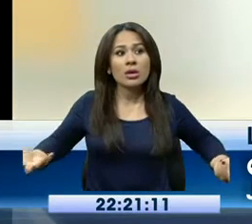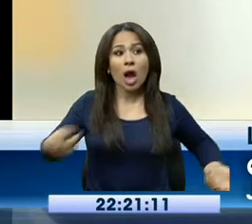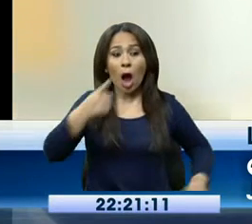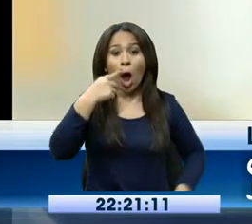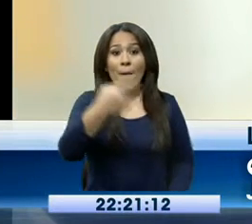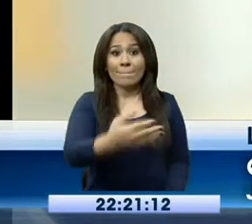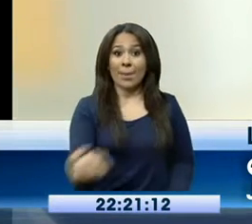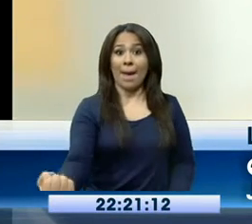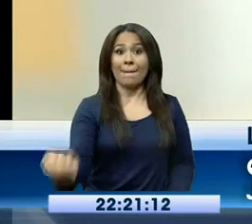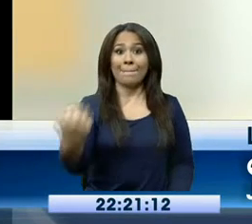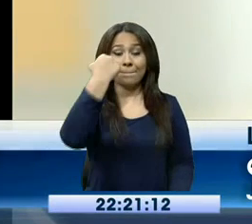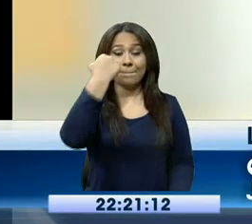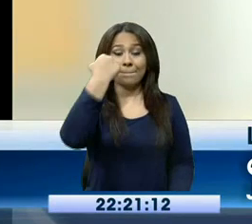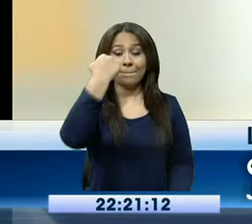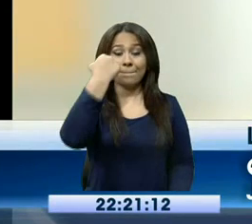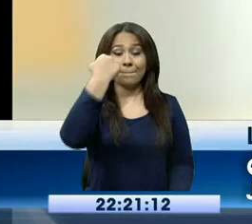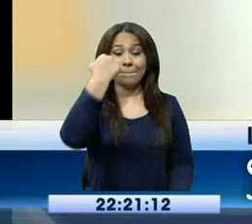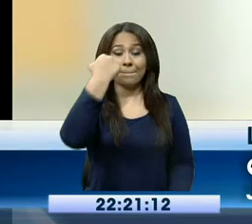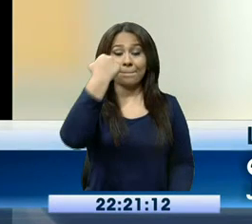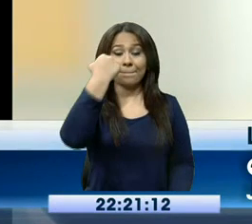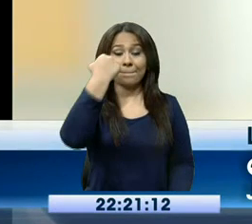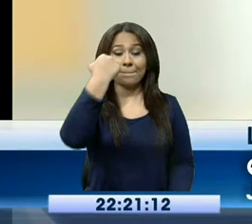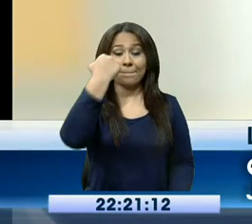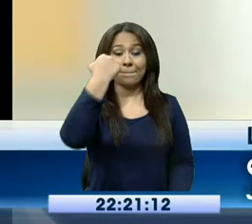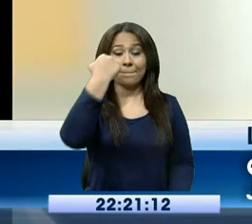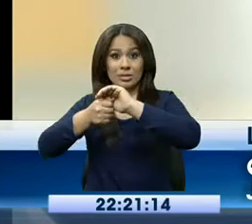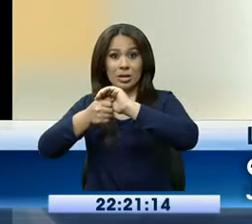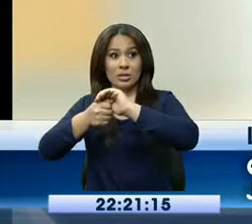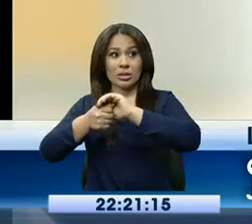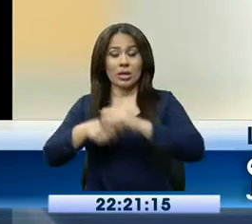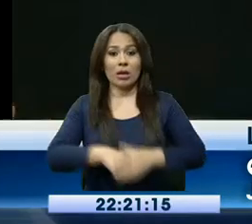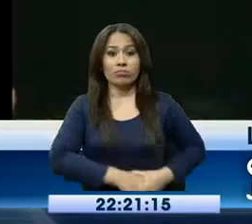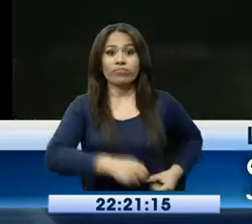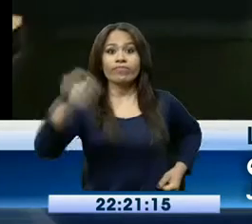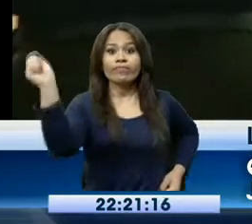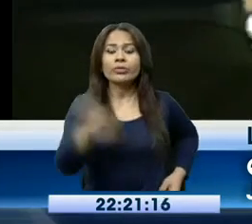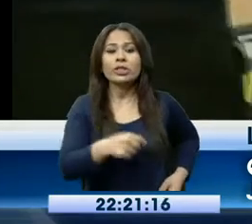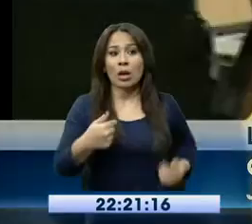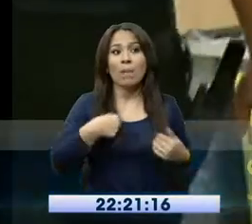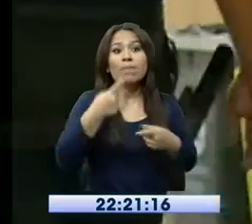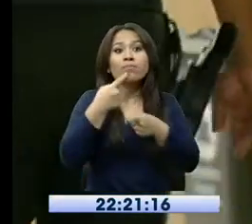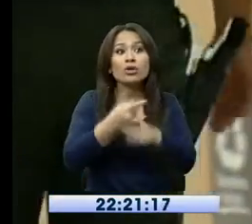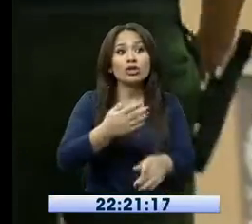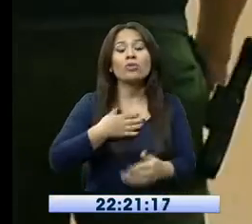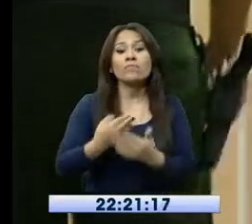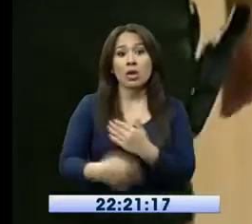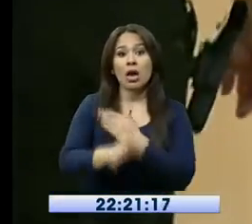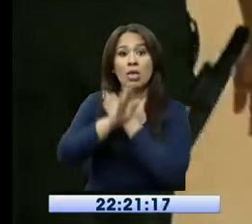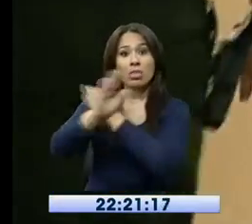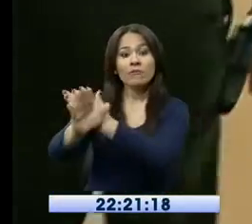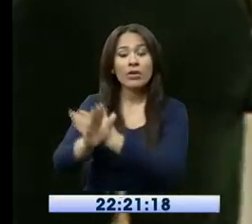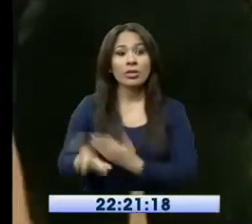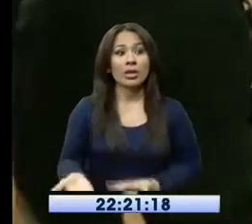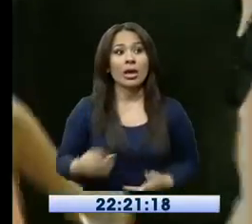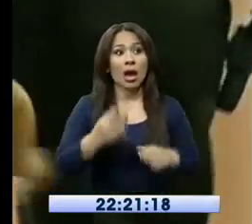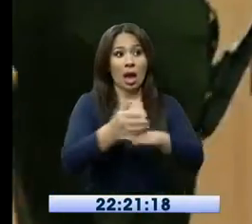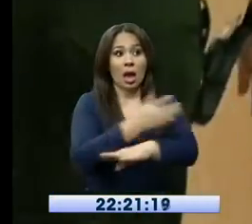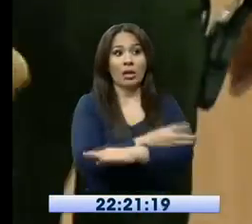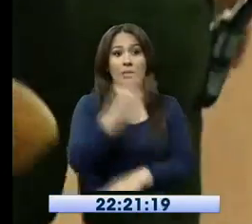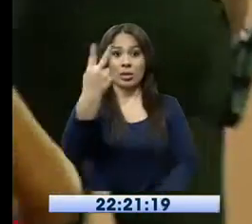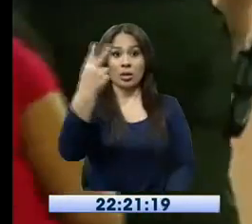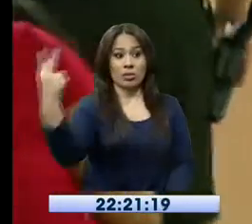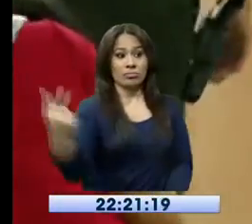viene y corre y entra a la garita y coge un machete. El sujeto y su amigo, que inicialmente habían ido a acusar al